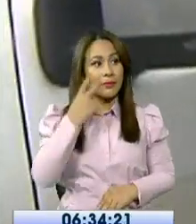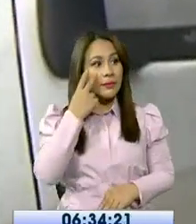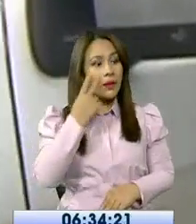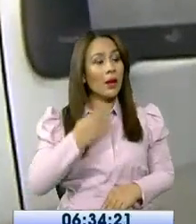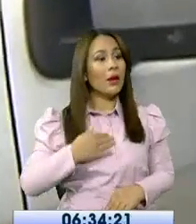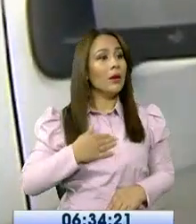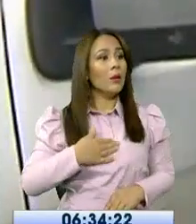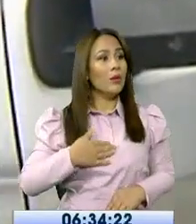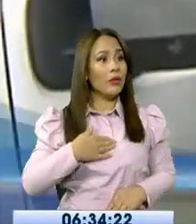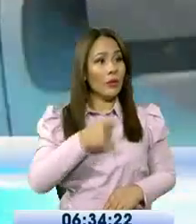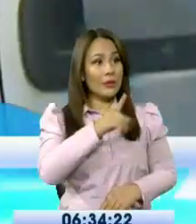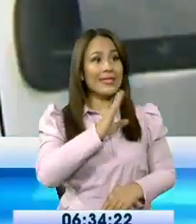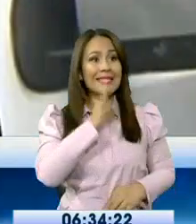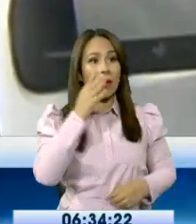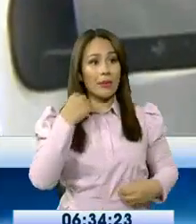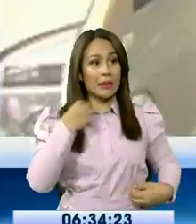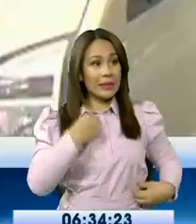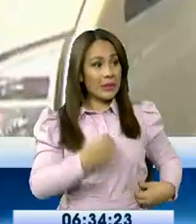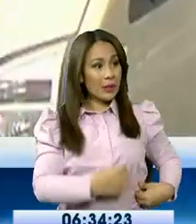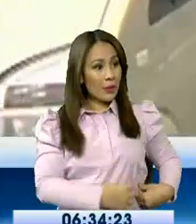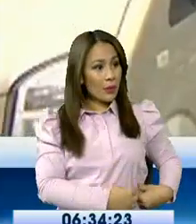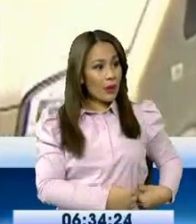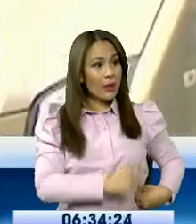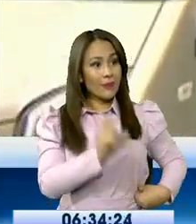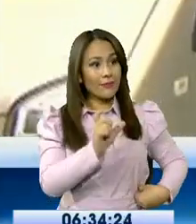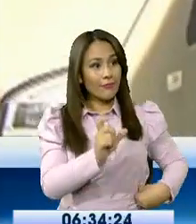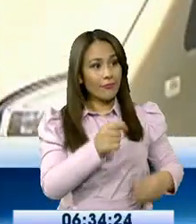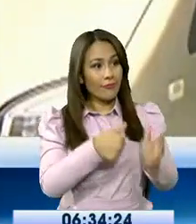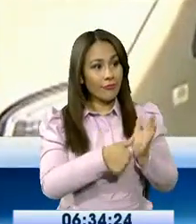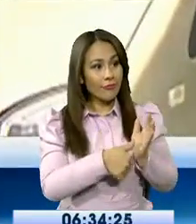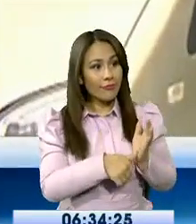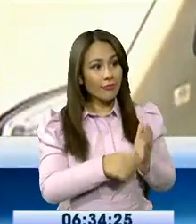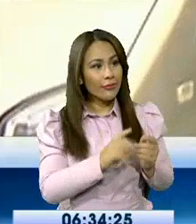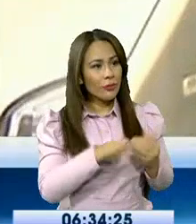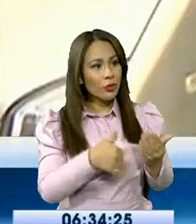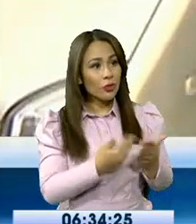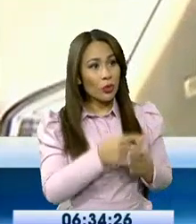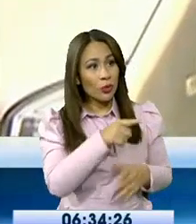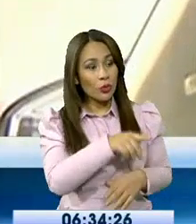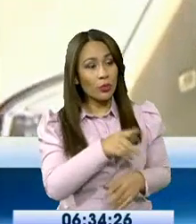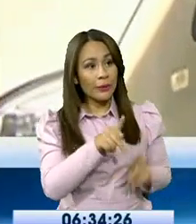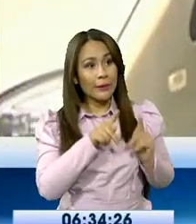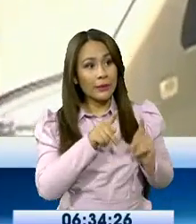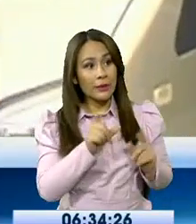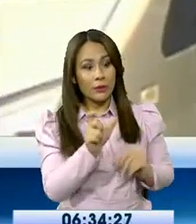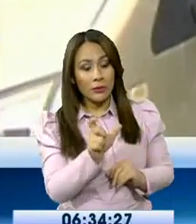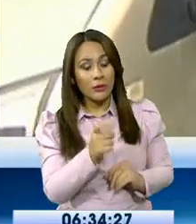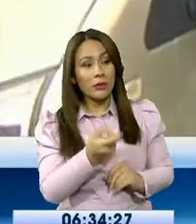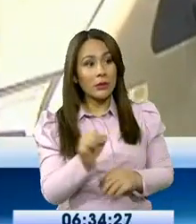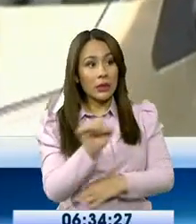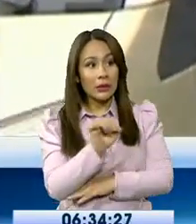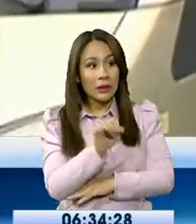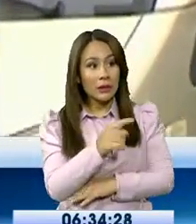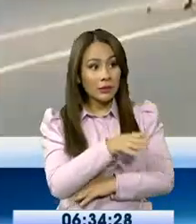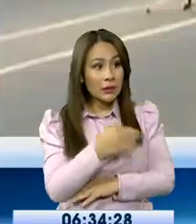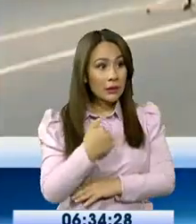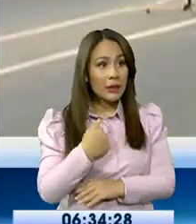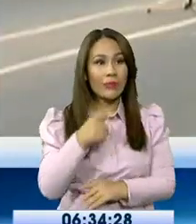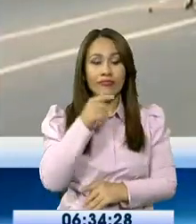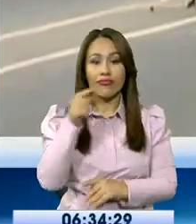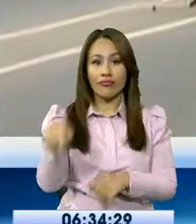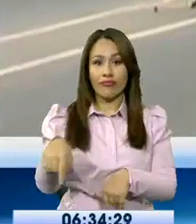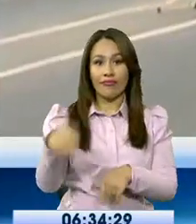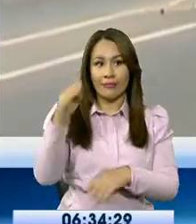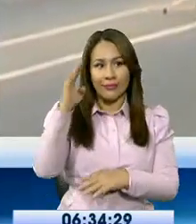utilice siempre el cinturón de seguridad. Desde las 14 horas de este viernes, elementos de la Comisión de Tránsito del Ecuador estuvieron en el peaje